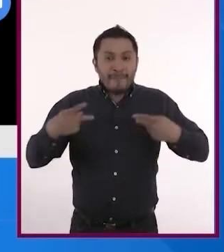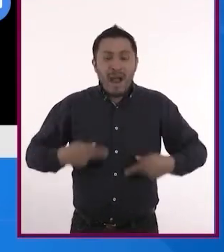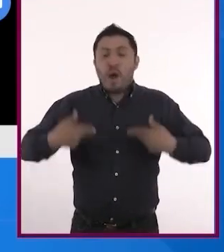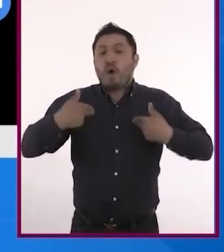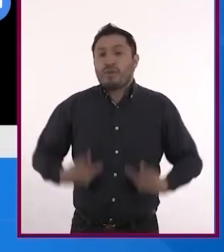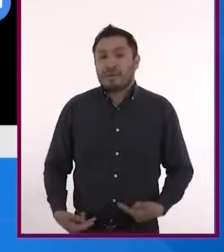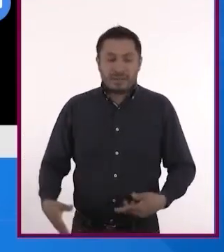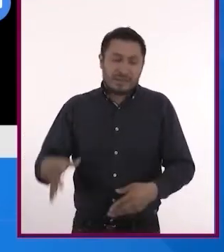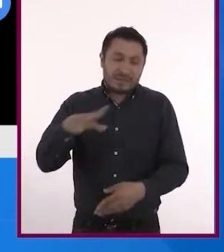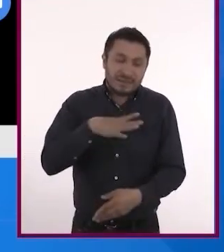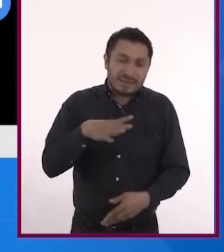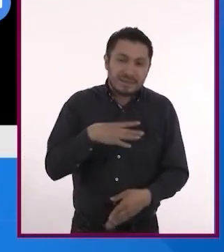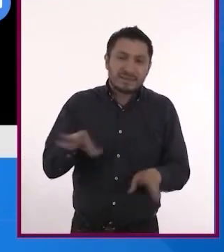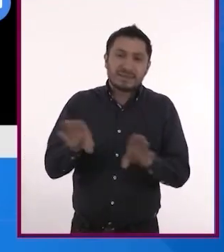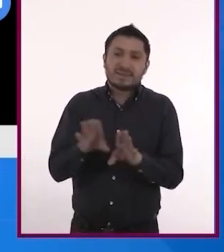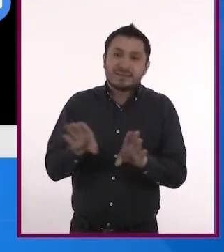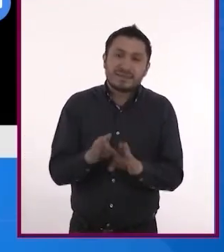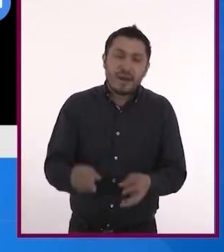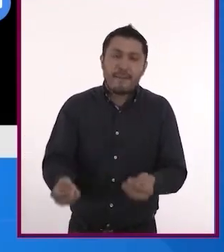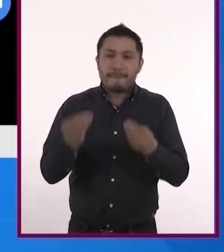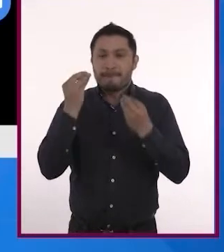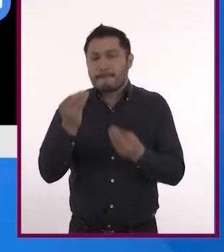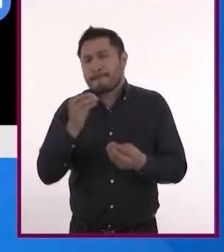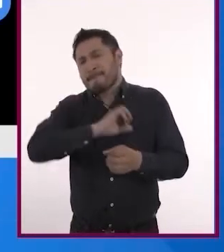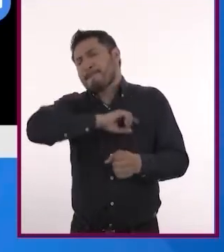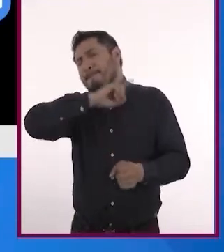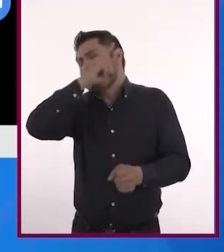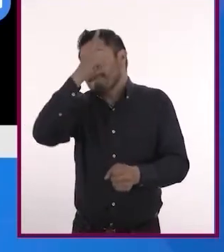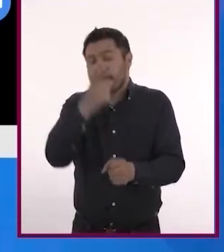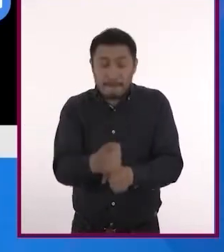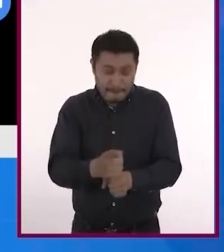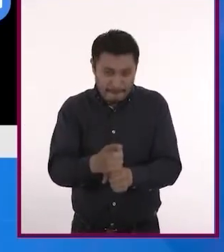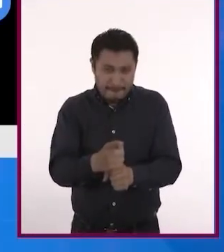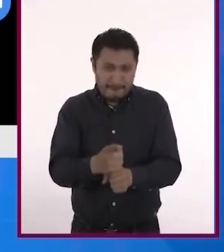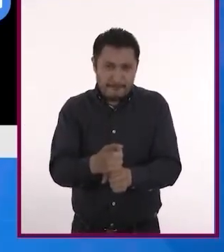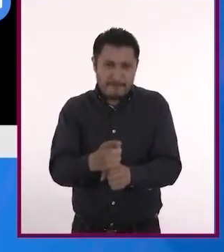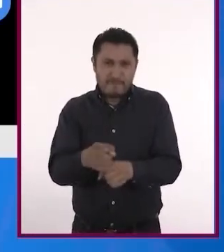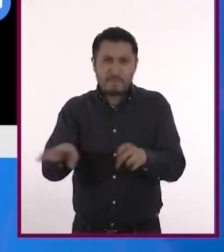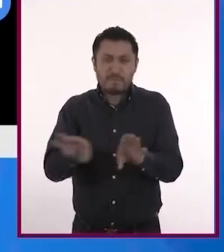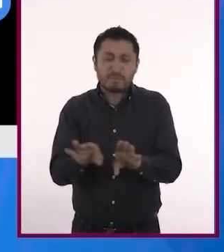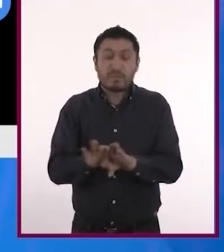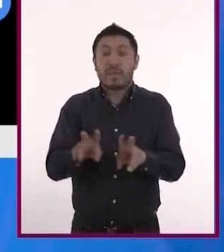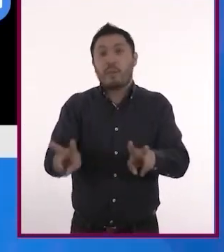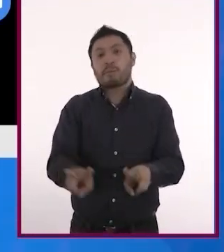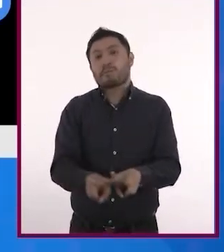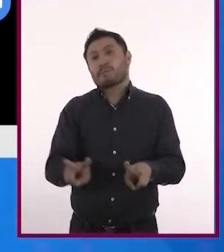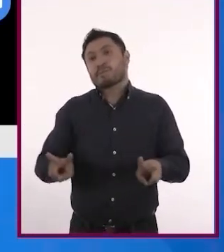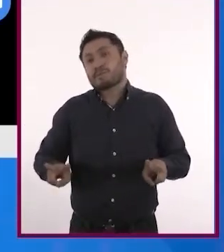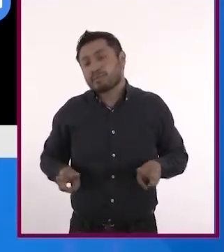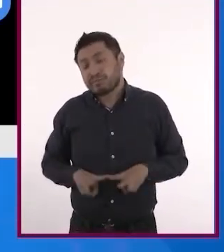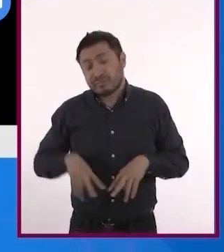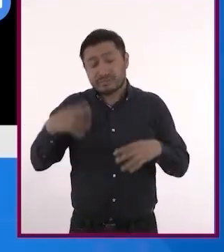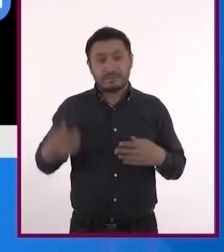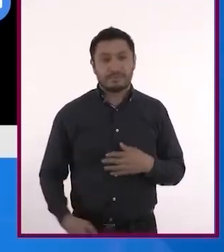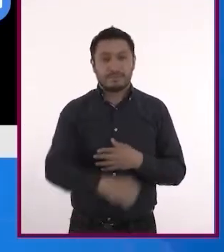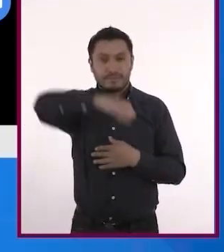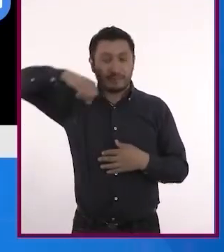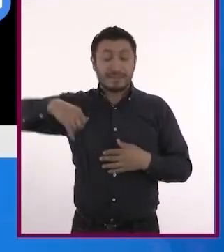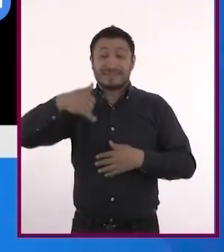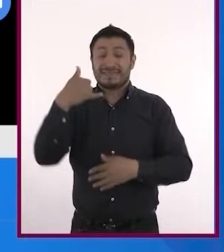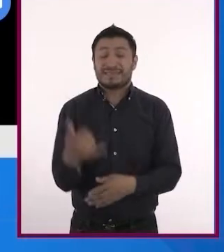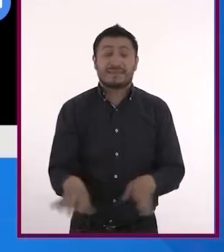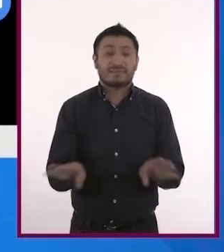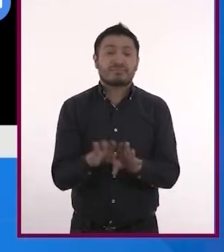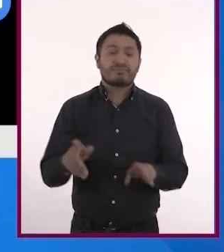humanos, estamos expuestos a la posibilidad a ser vulnerables y tener